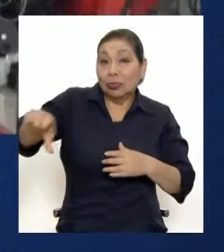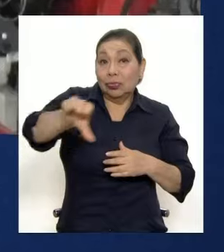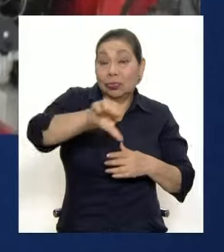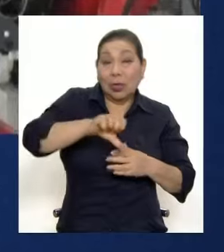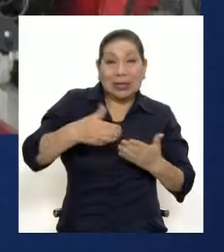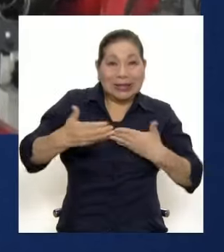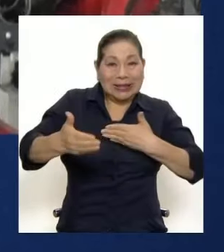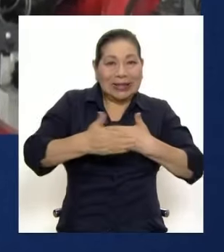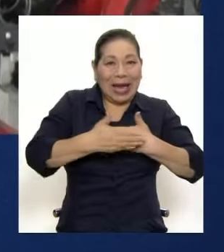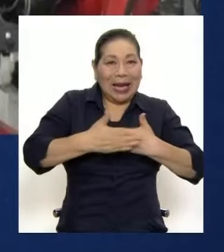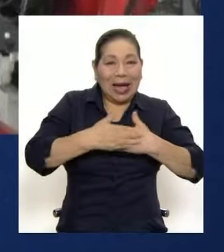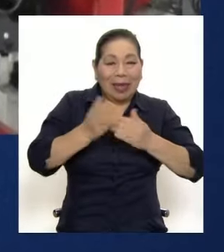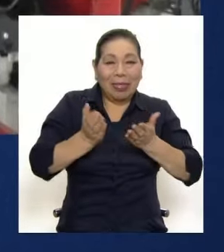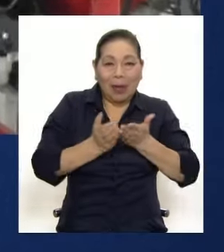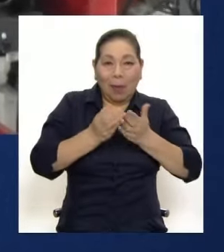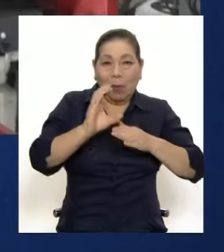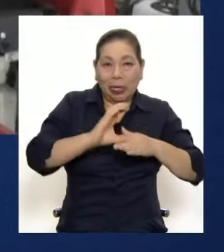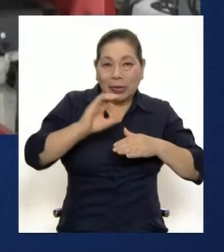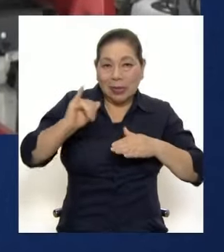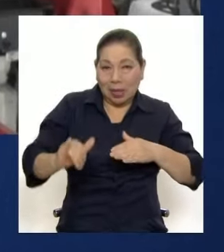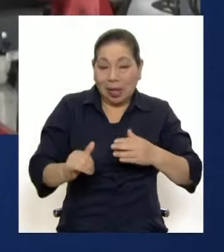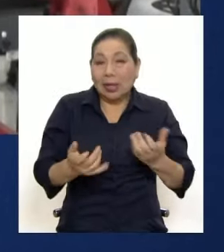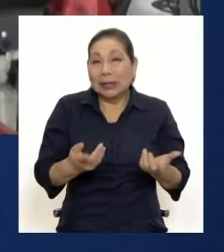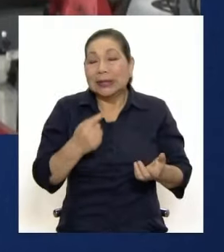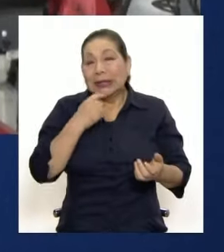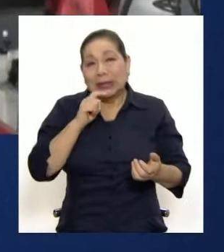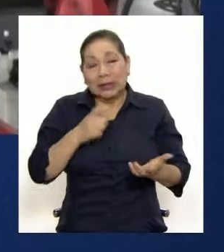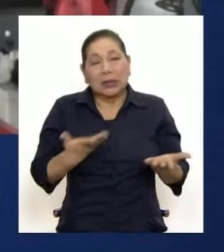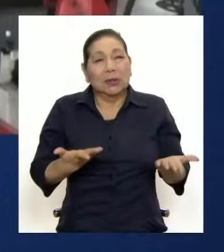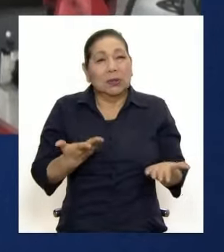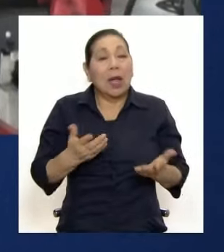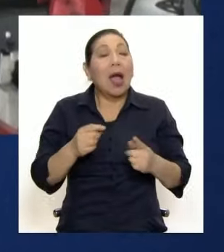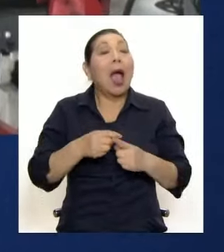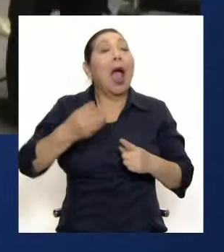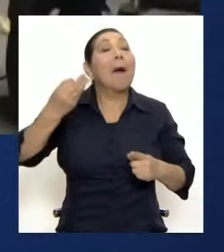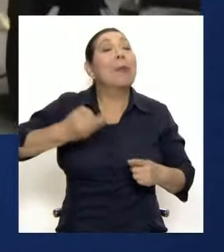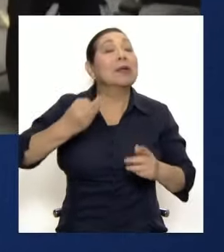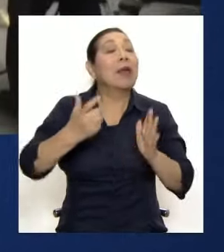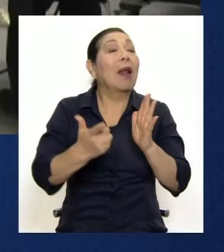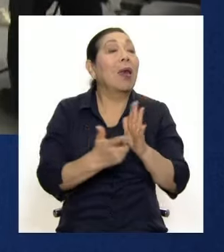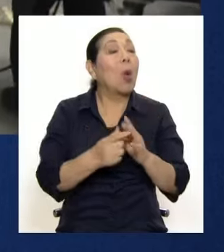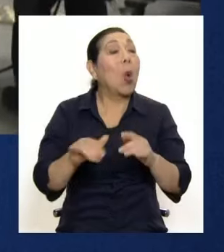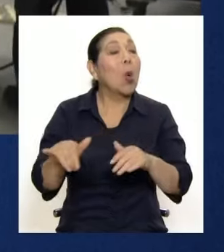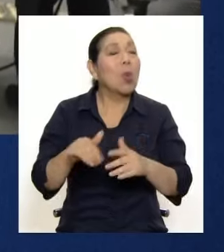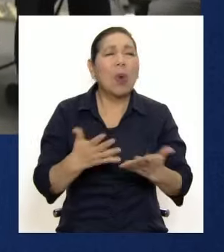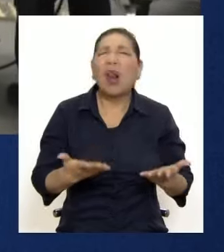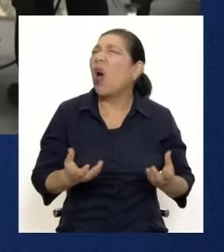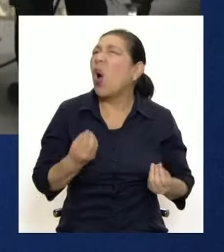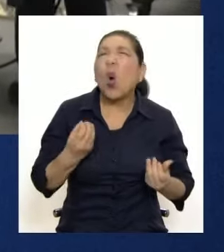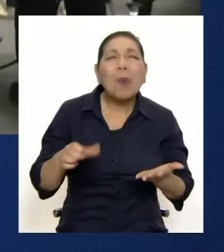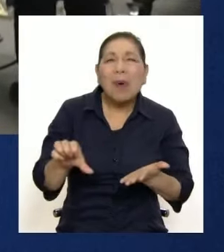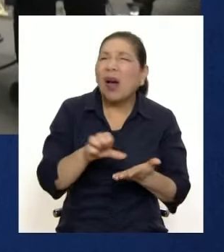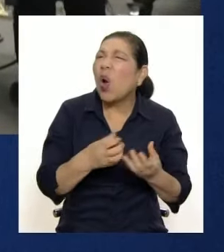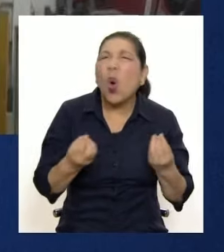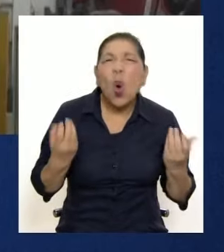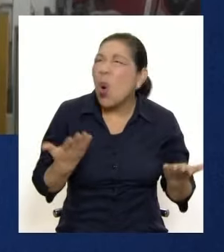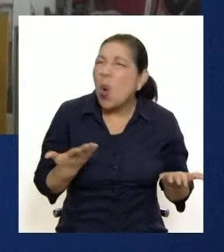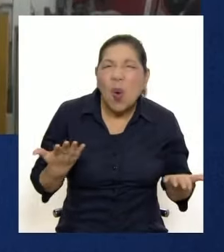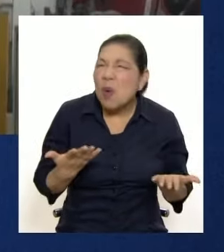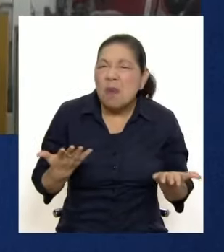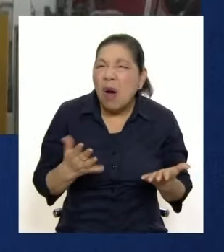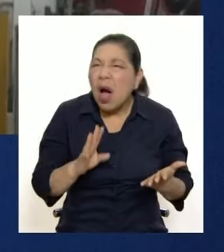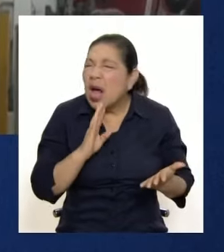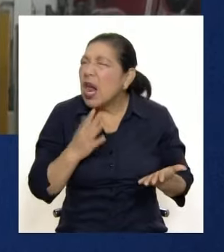puerto chancay Para ello se necesita una legislación especial para ser competitivos eso vendría ser este Parque Industrial que se está